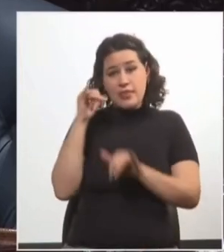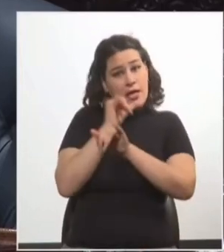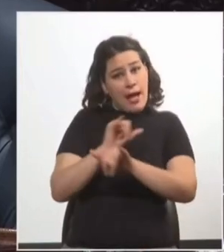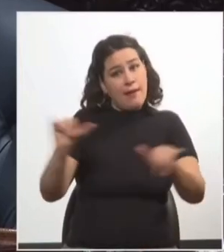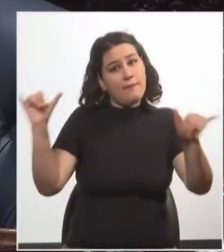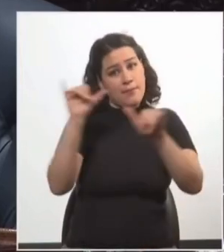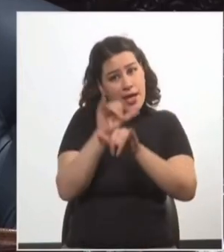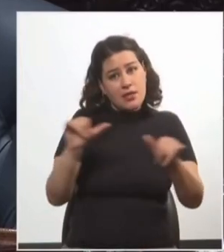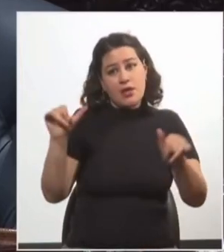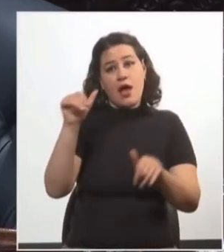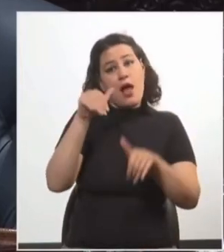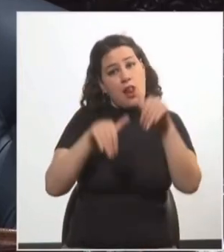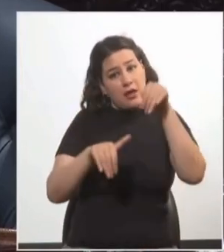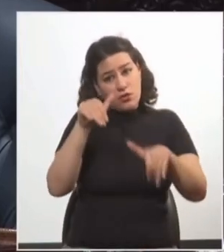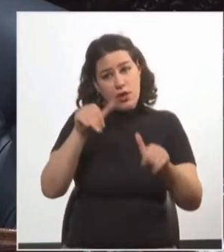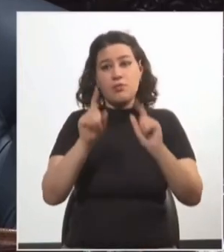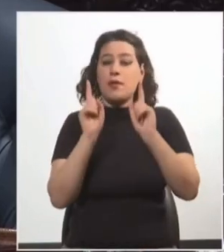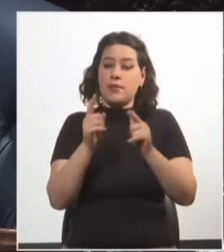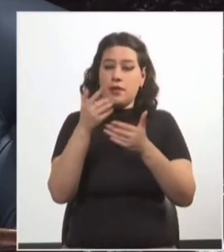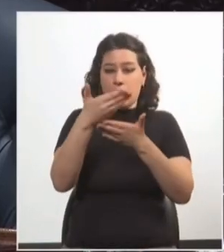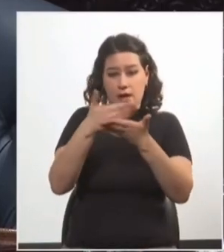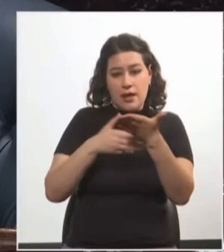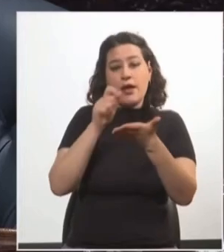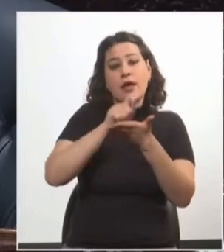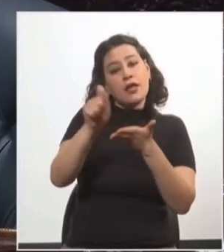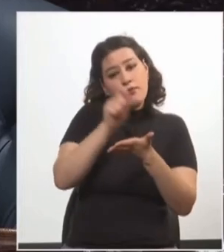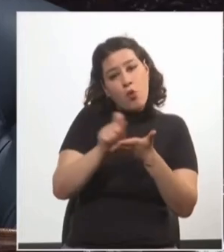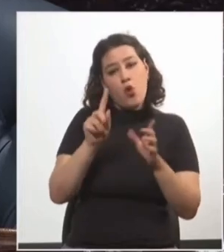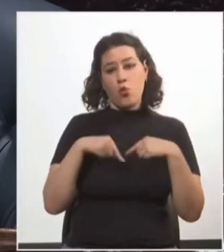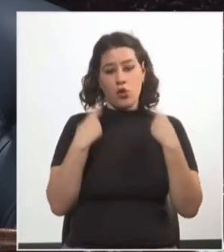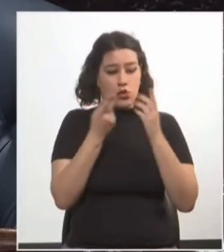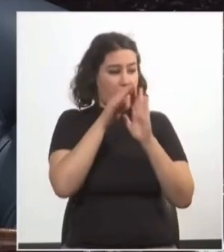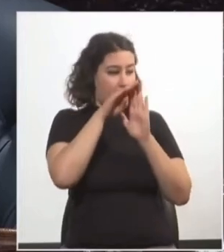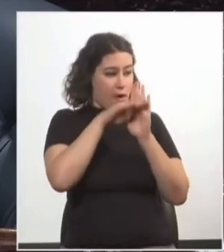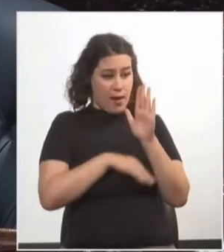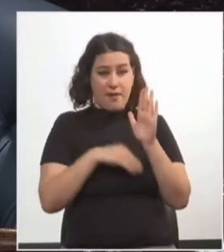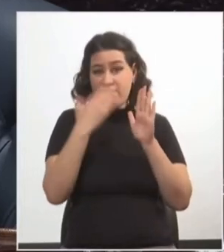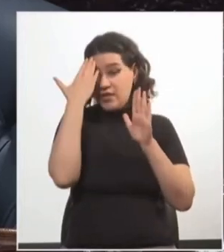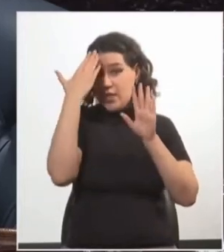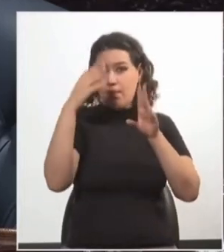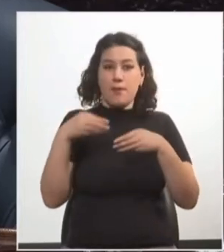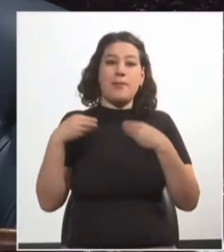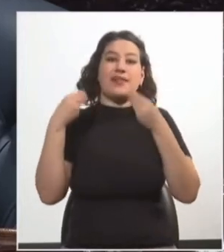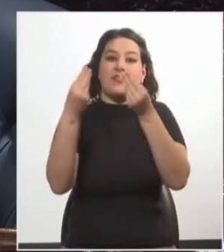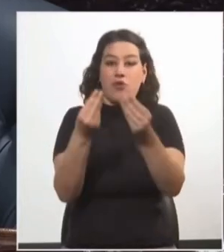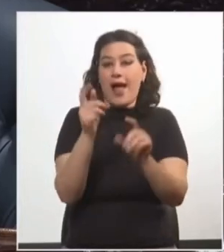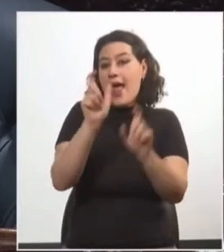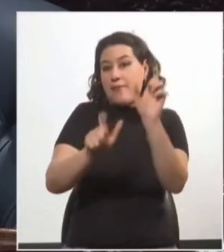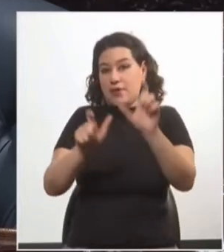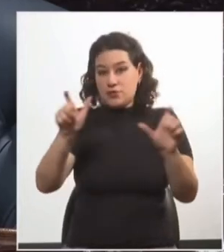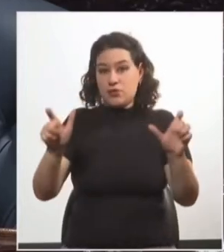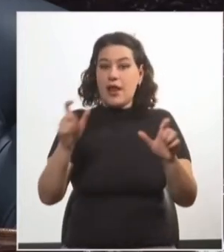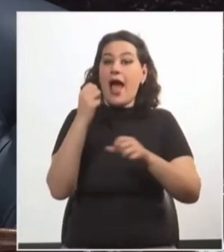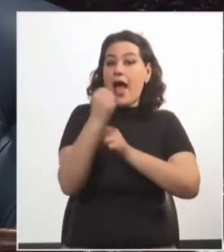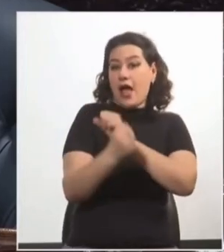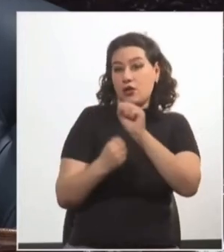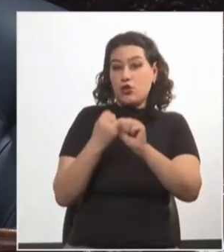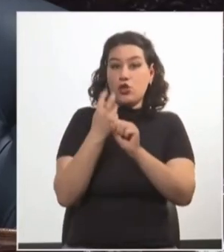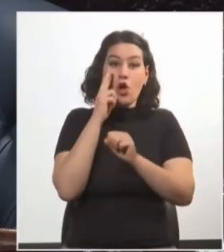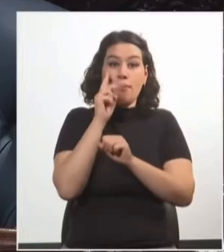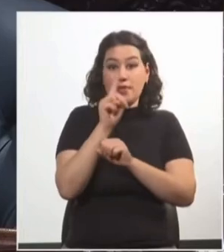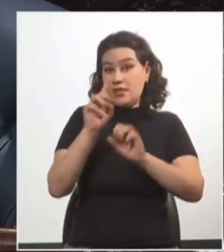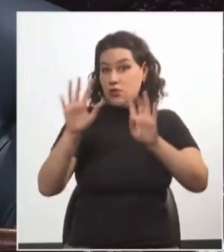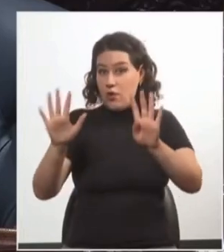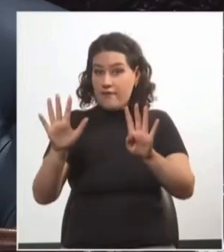electoral, lo escribimos en las bases programáticas que el Frente Amplio le presentó a la ciudadanía en el año